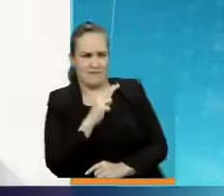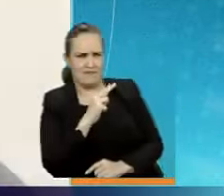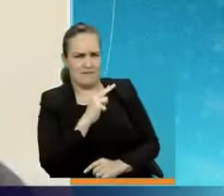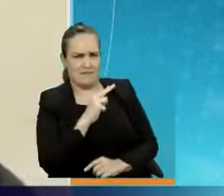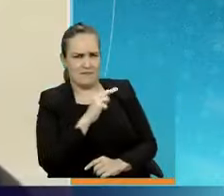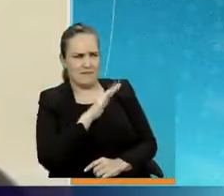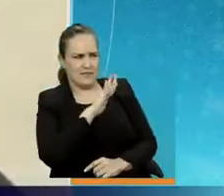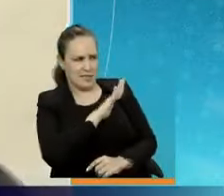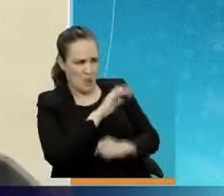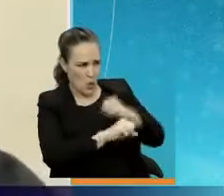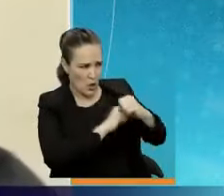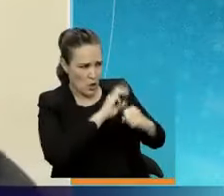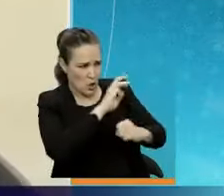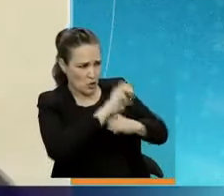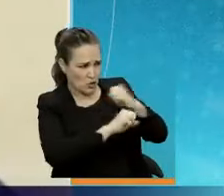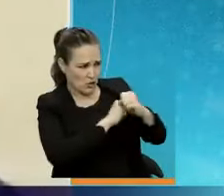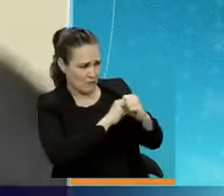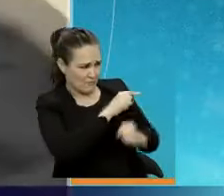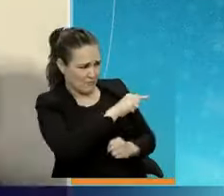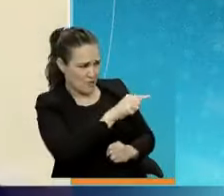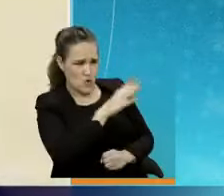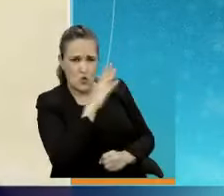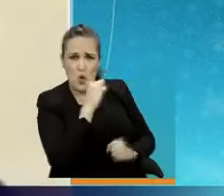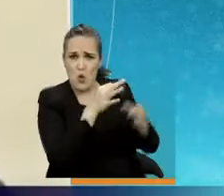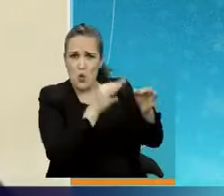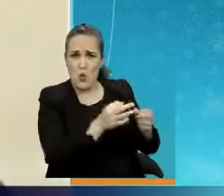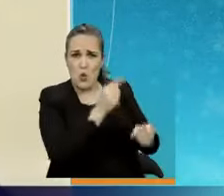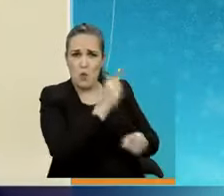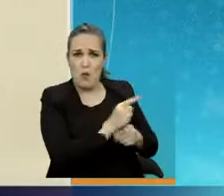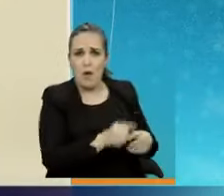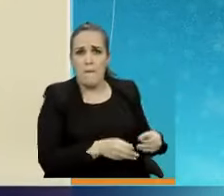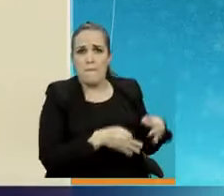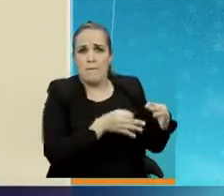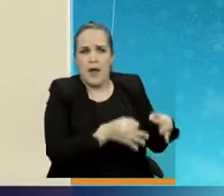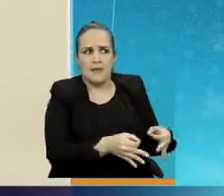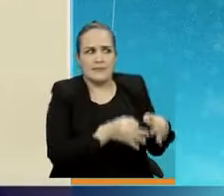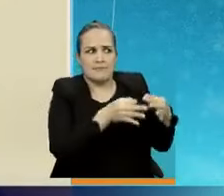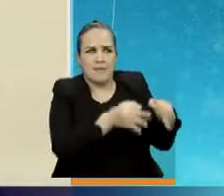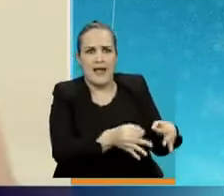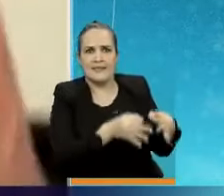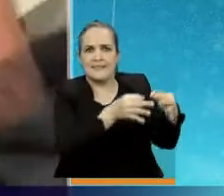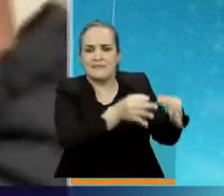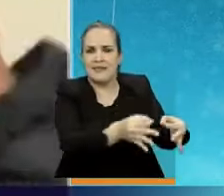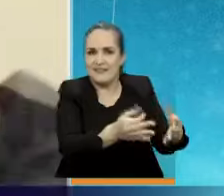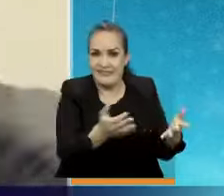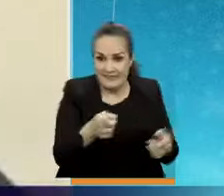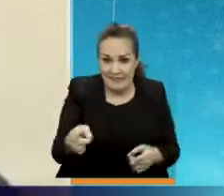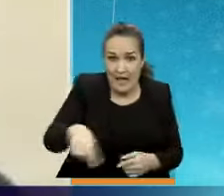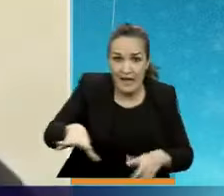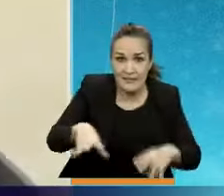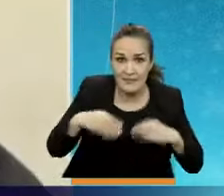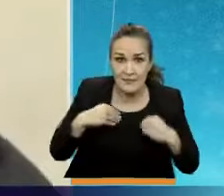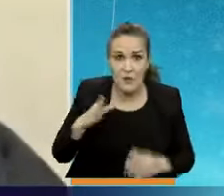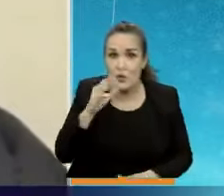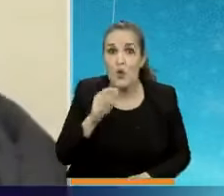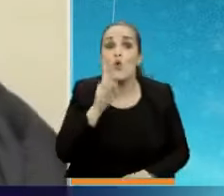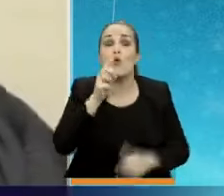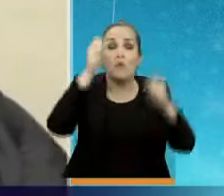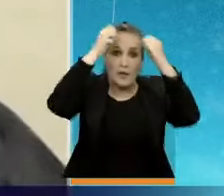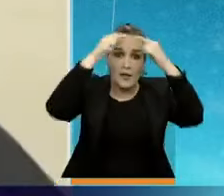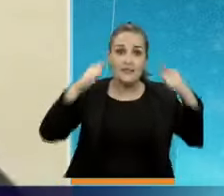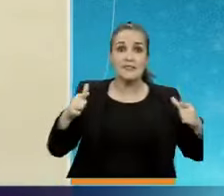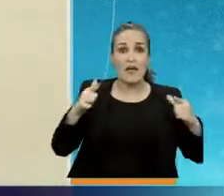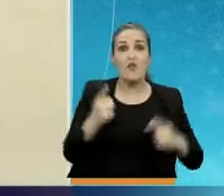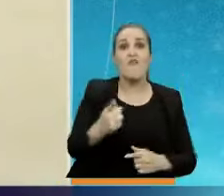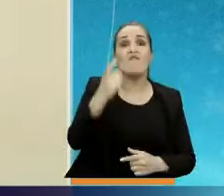años, nosotros no vamos a cumplir, vamos a extender ese tiempo porque la incapacidad del Estado o